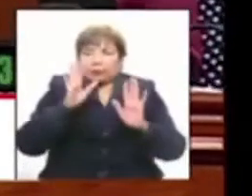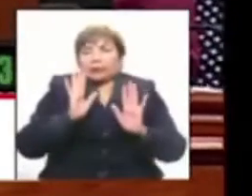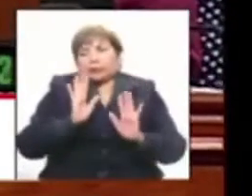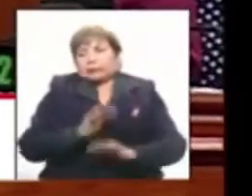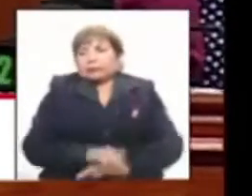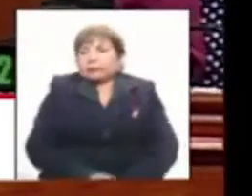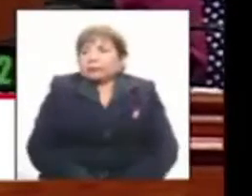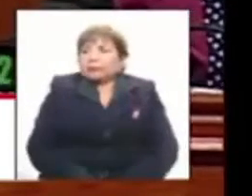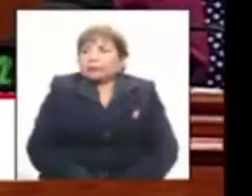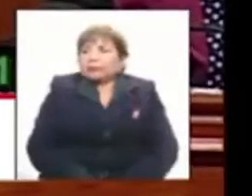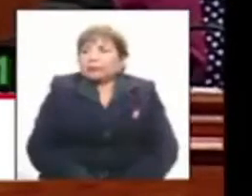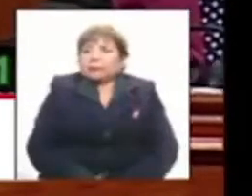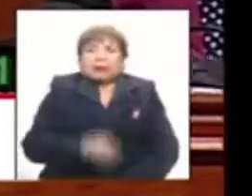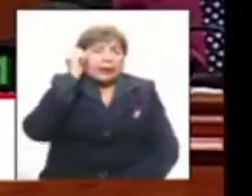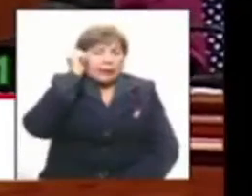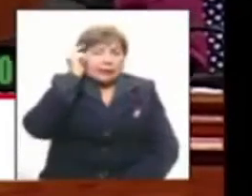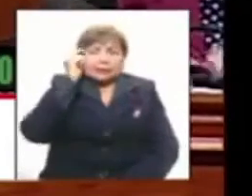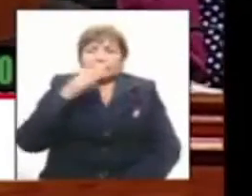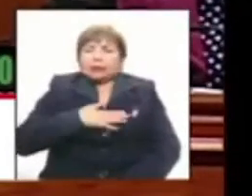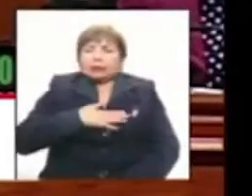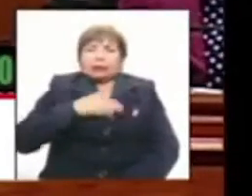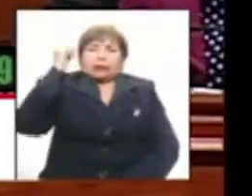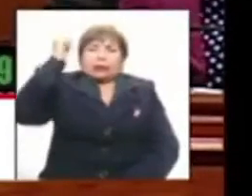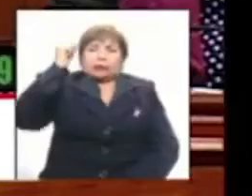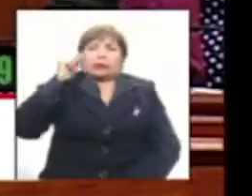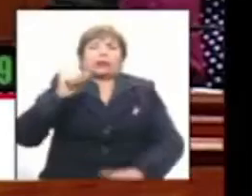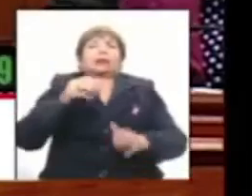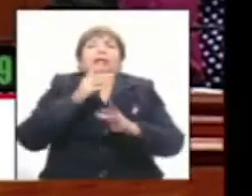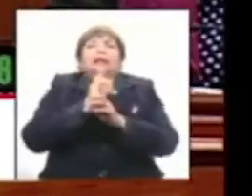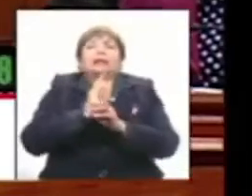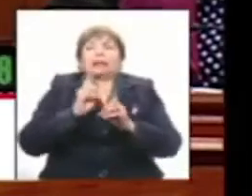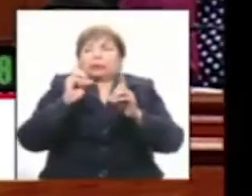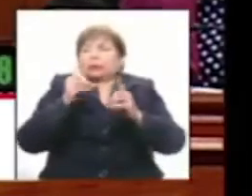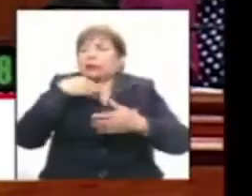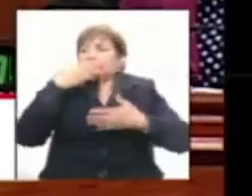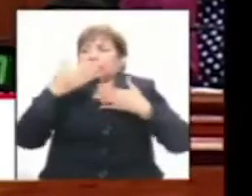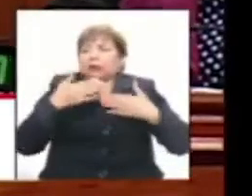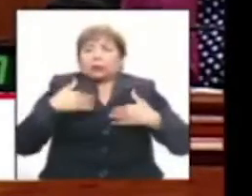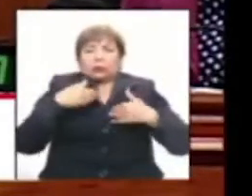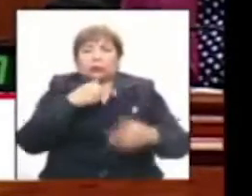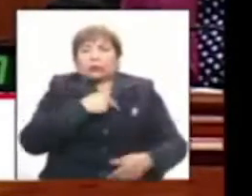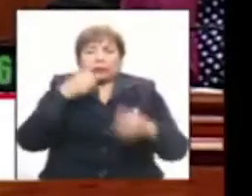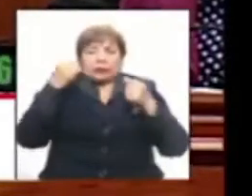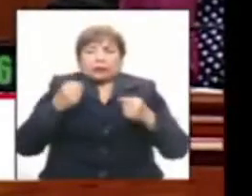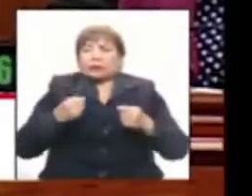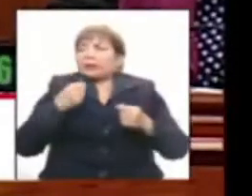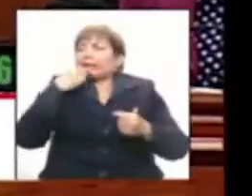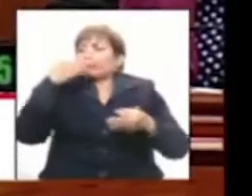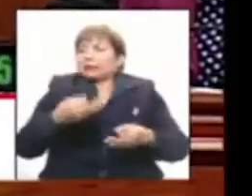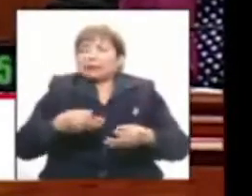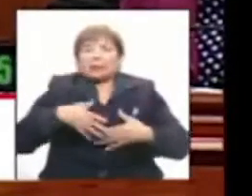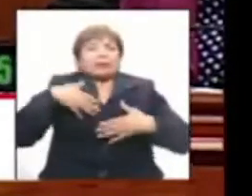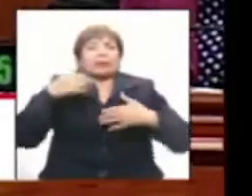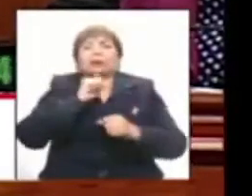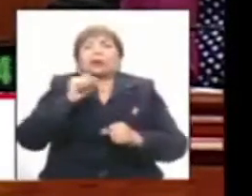acaso. Y en ese sentido tengo todo el derecho, en el marco de la democracia, de expresar nuestra decisión y expresar